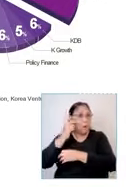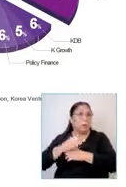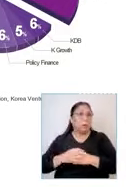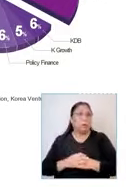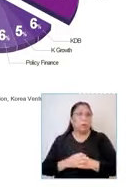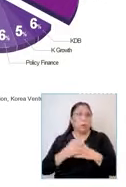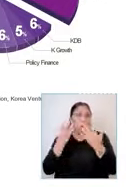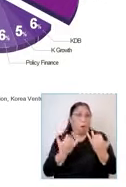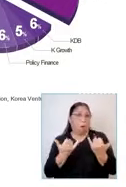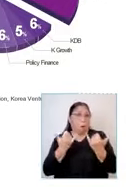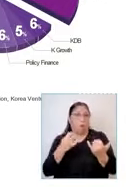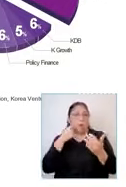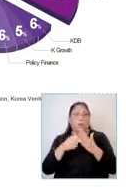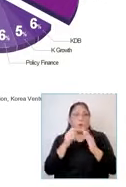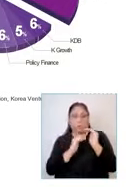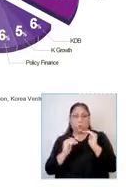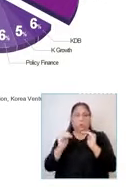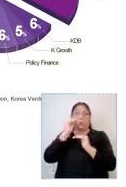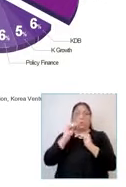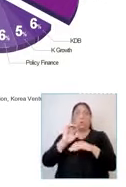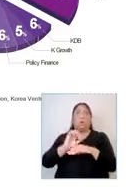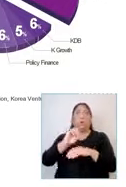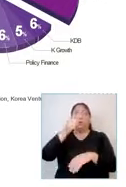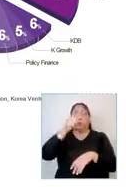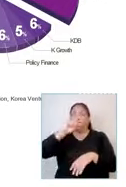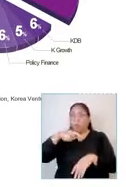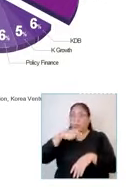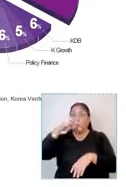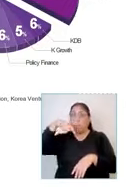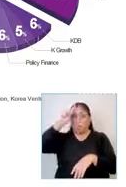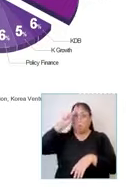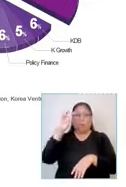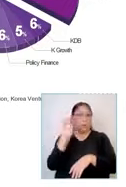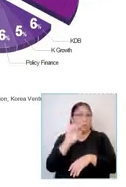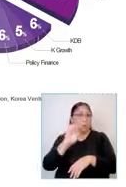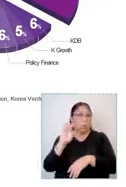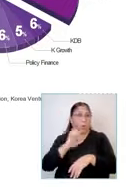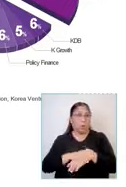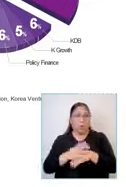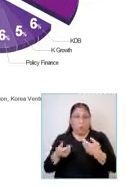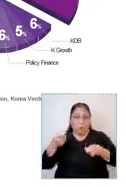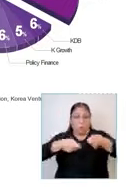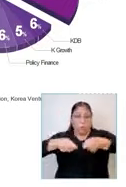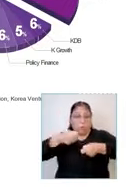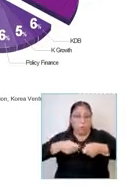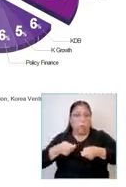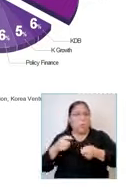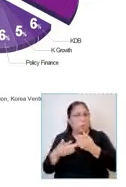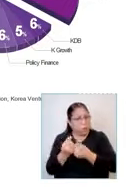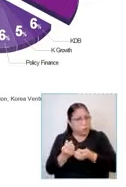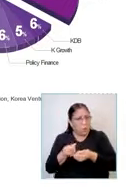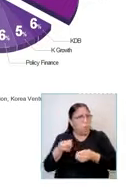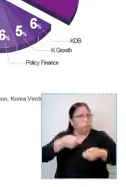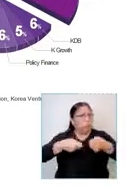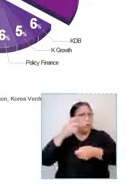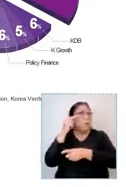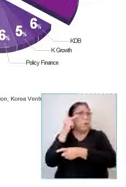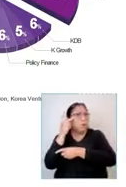ahorita estamos por encima de los 10,000 millones de dólares y la corporación de inversiones de Corea